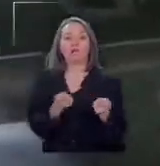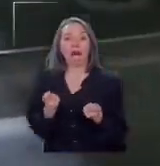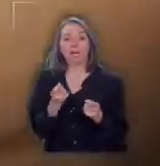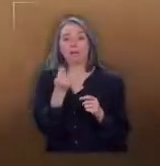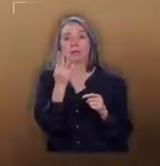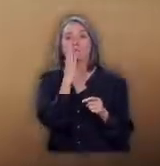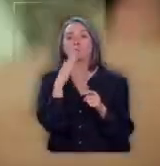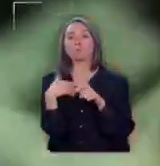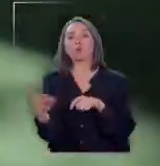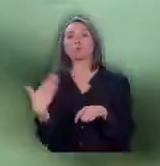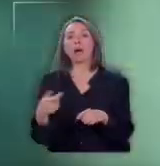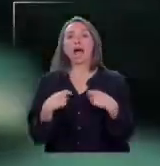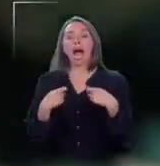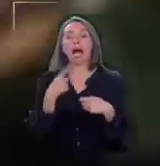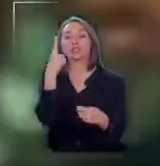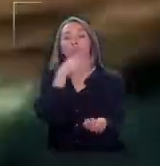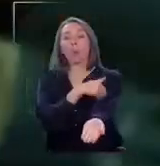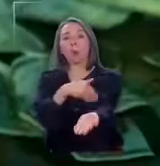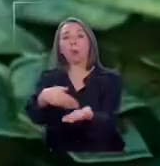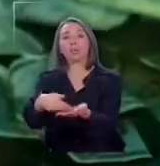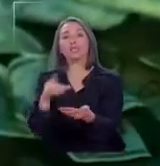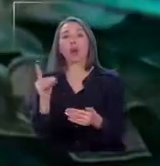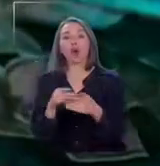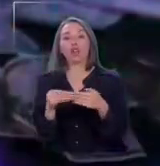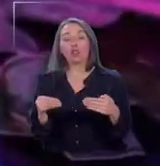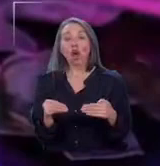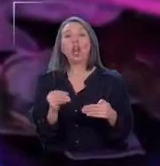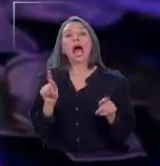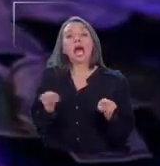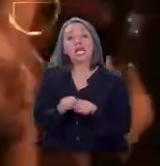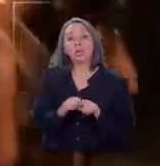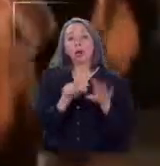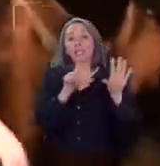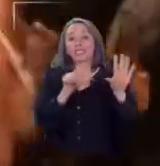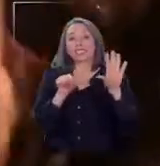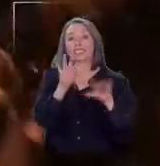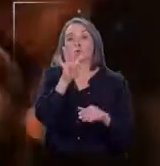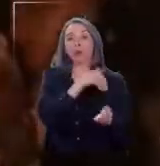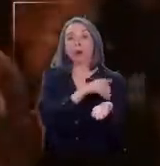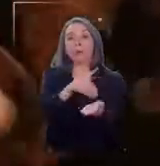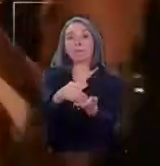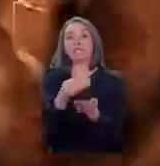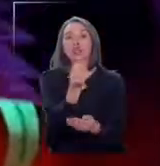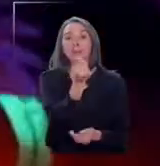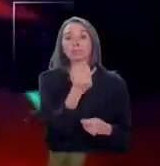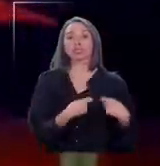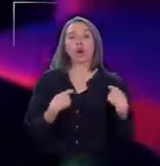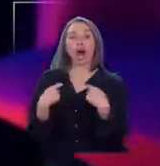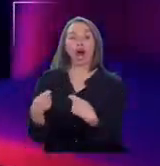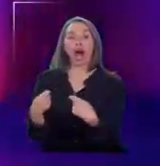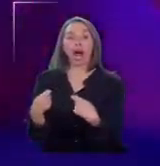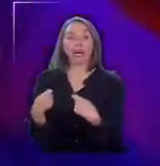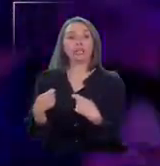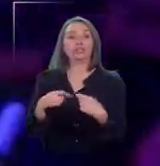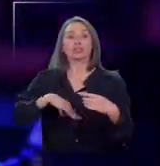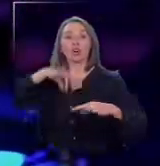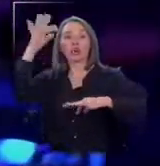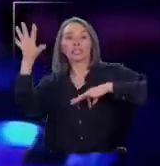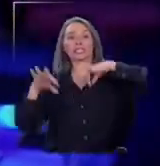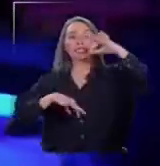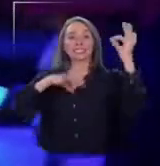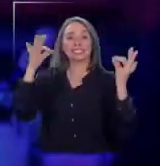propinas se gastó un millón de dólares cerca de 764 de pesos en el Street Club